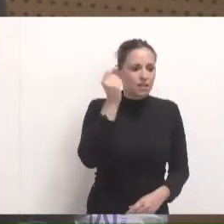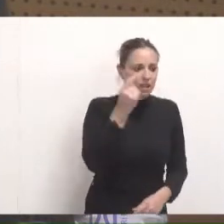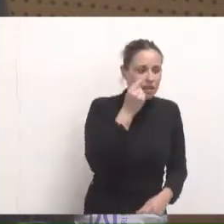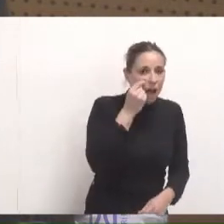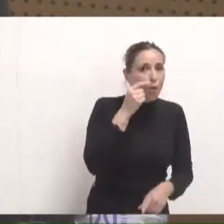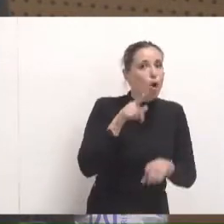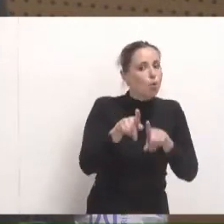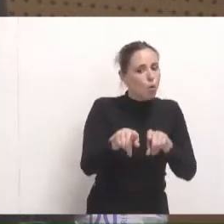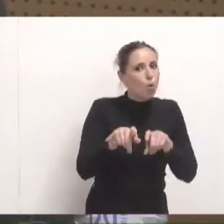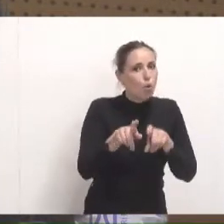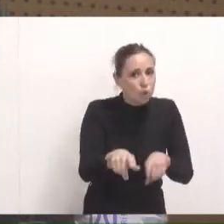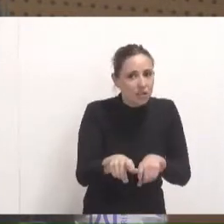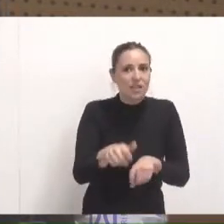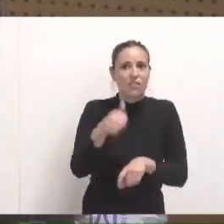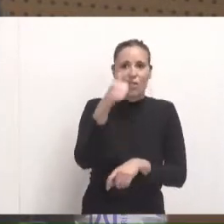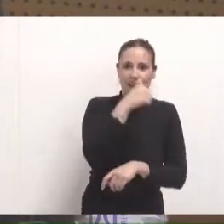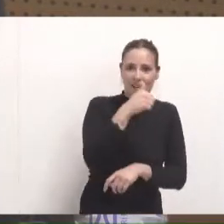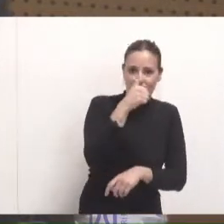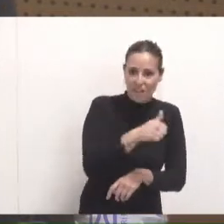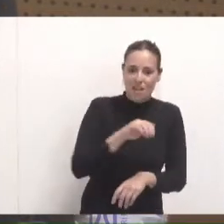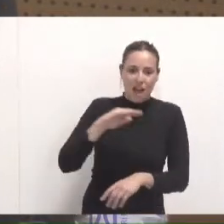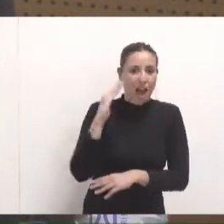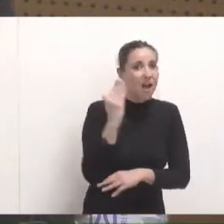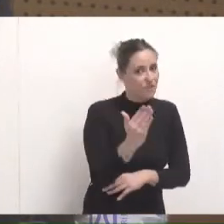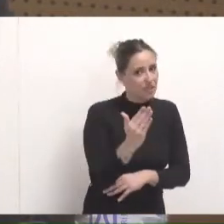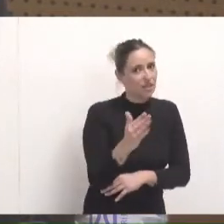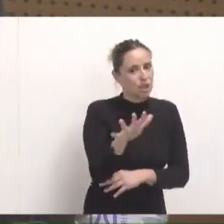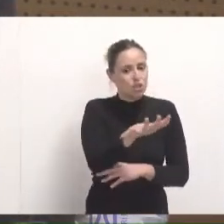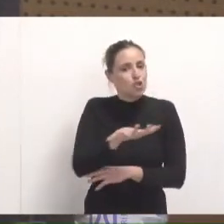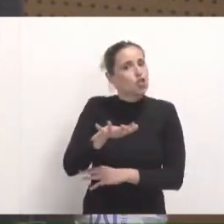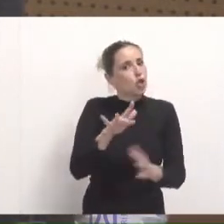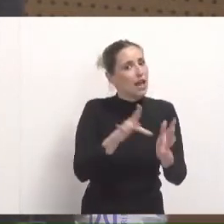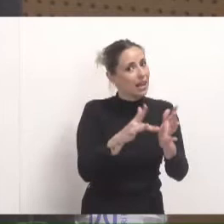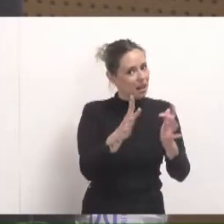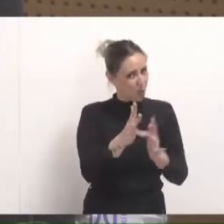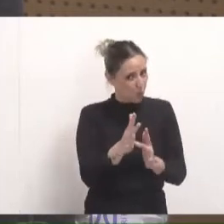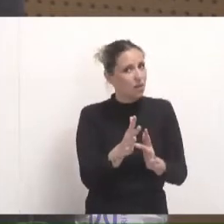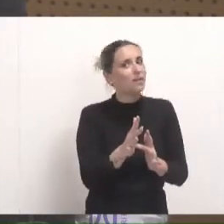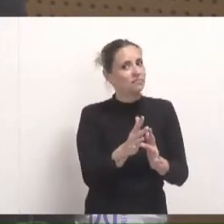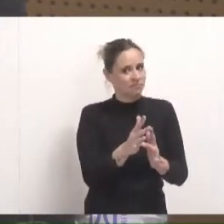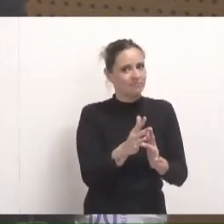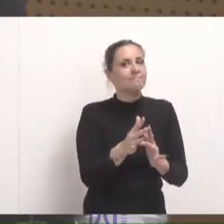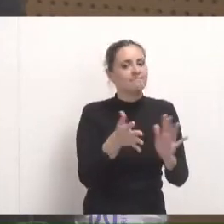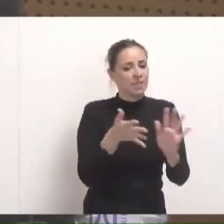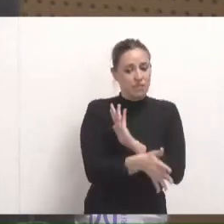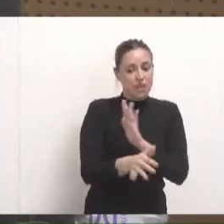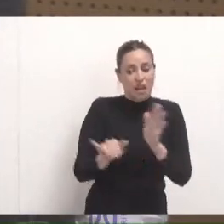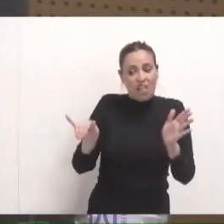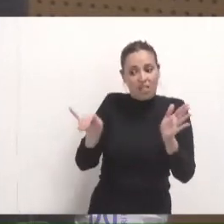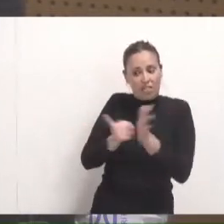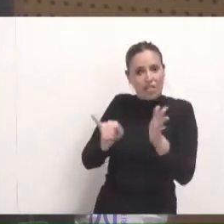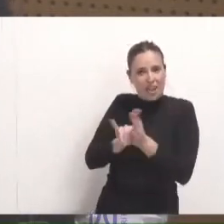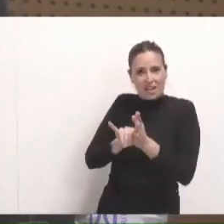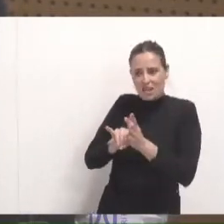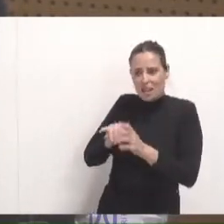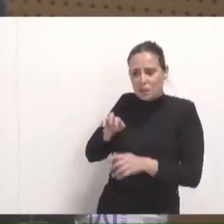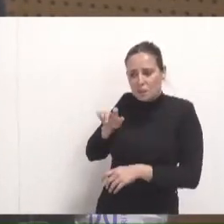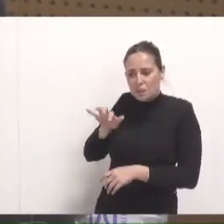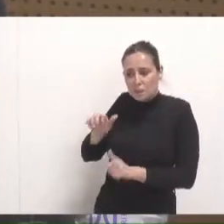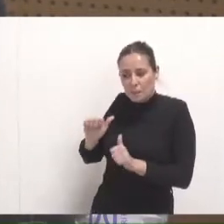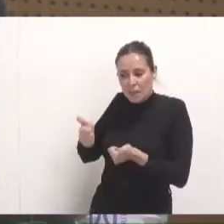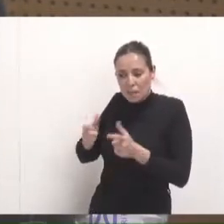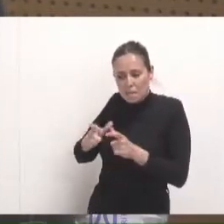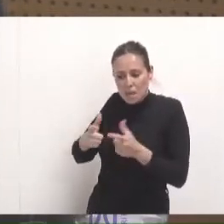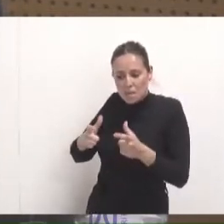al cultivo de la viña en un lugar del término municipal de La Laguna, no muy alejado del sitio donde apareció el foco, que es en la zona de Valle Guerra,